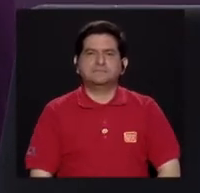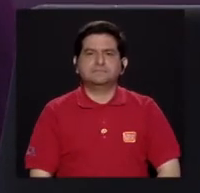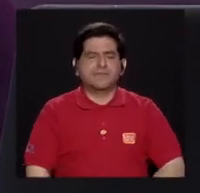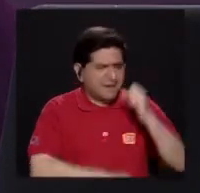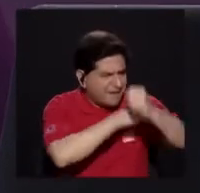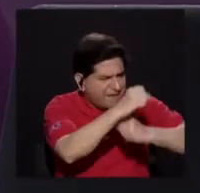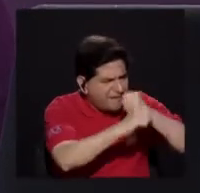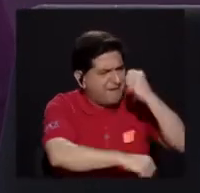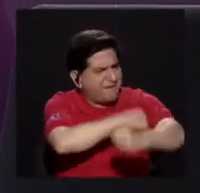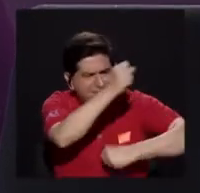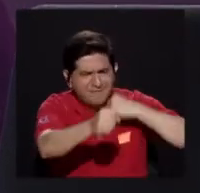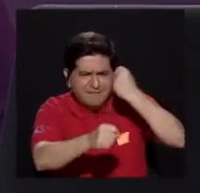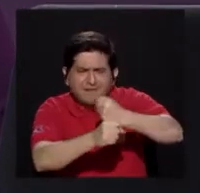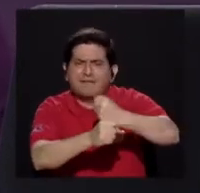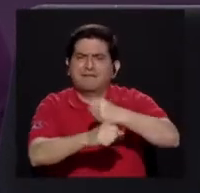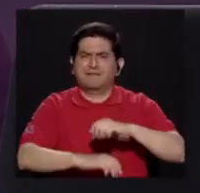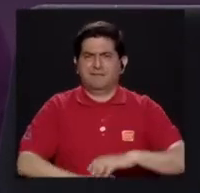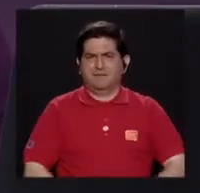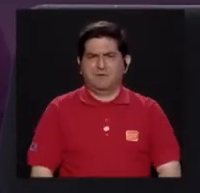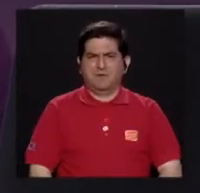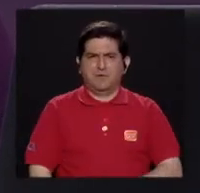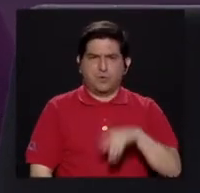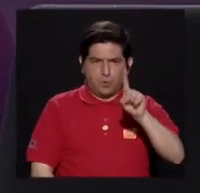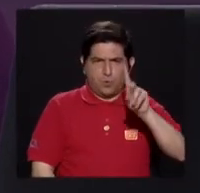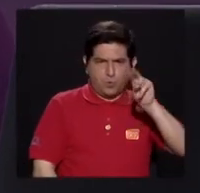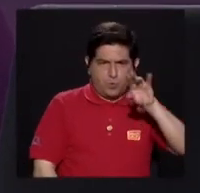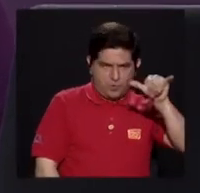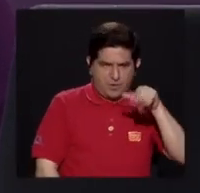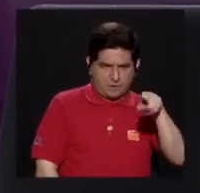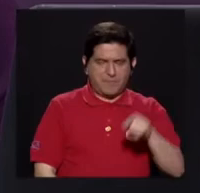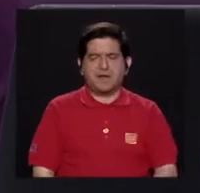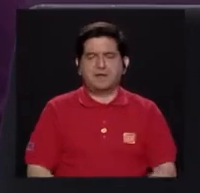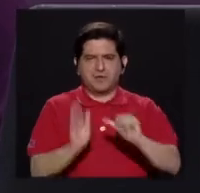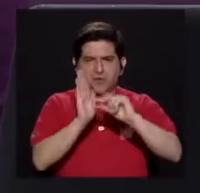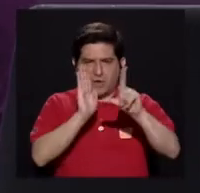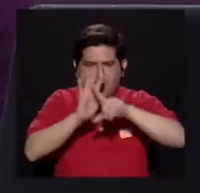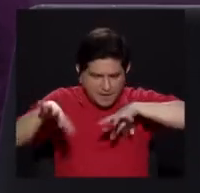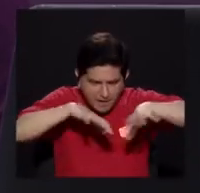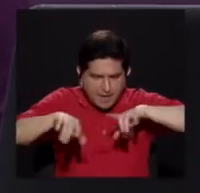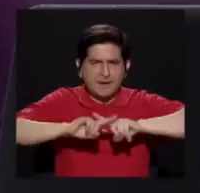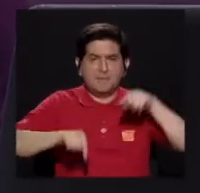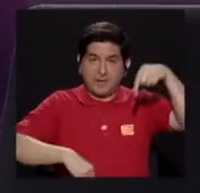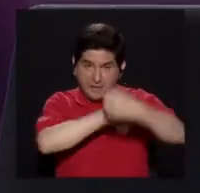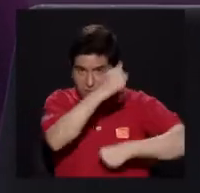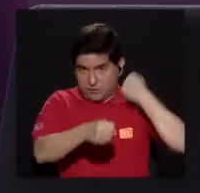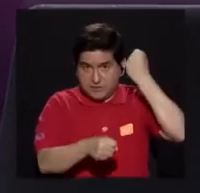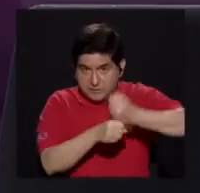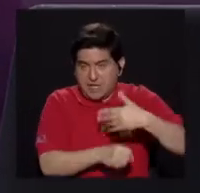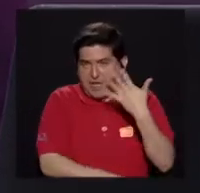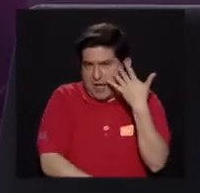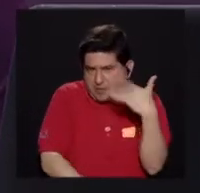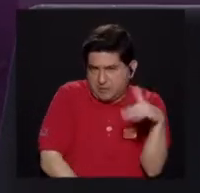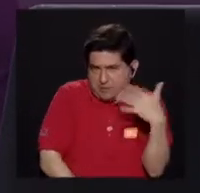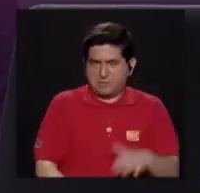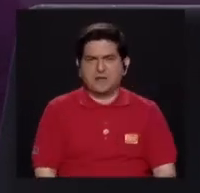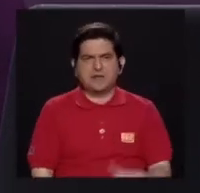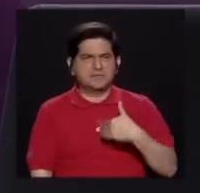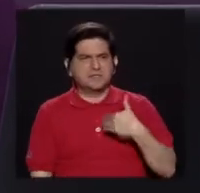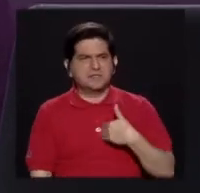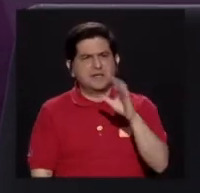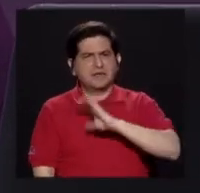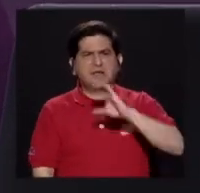Cada año hay un primero de mayo legislativo, pero pareciera que este año de alguna forma tuvo